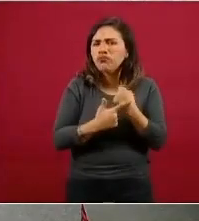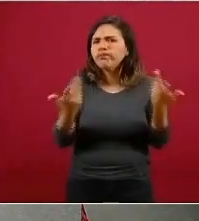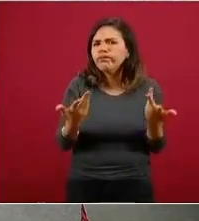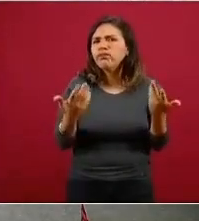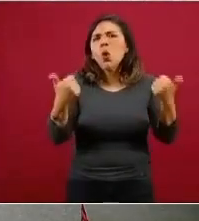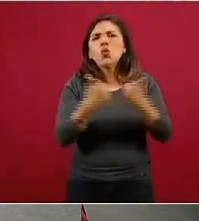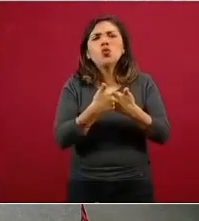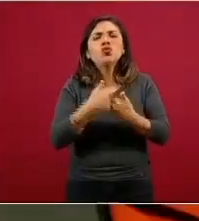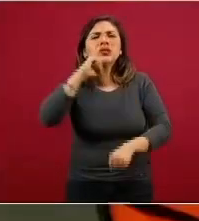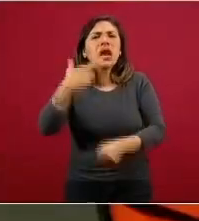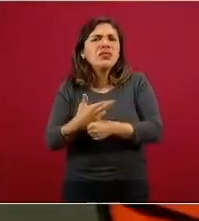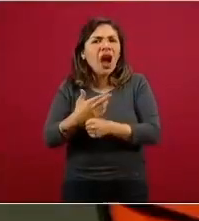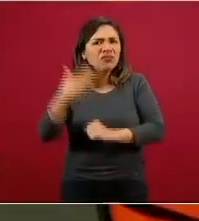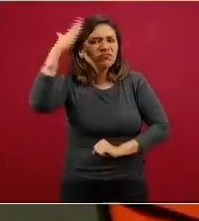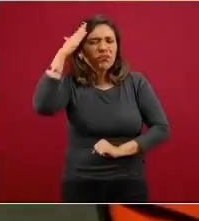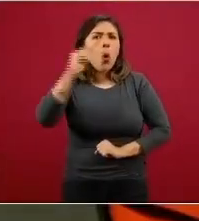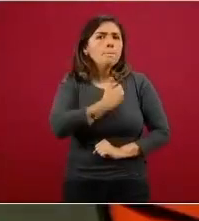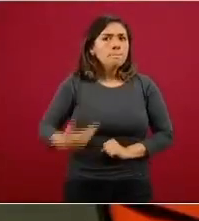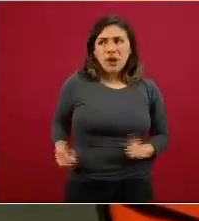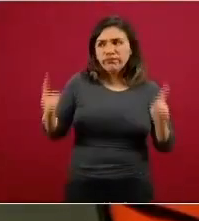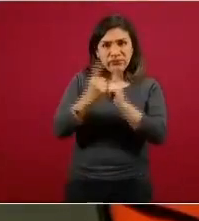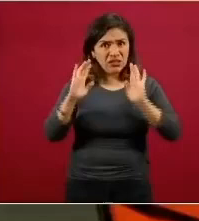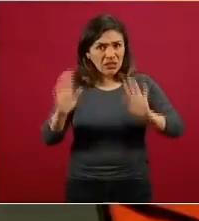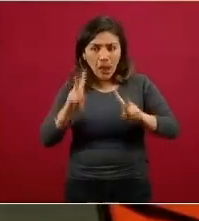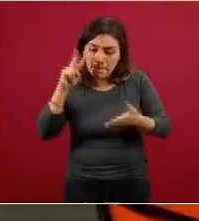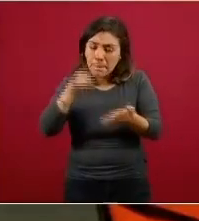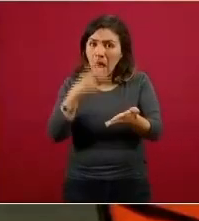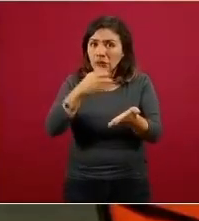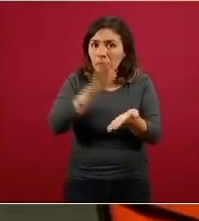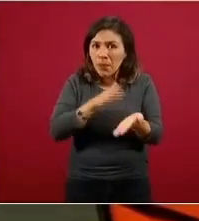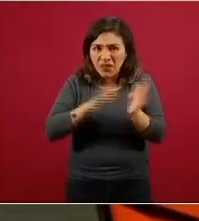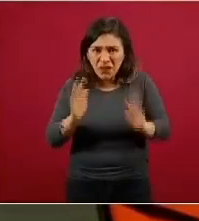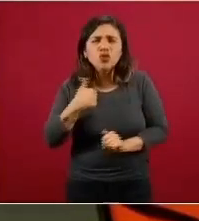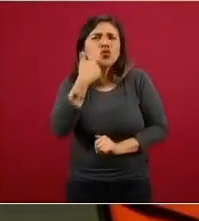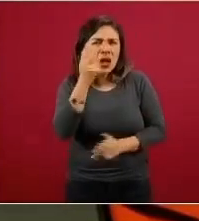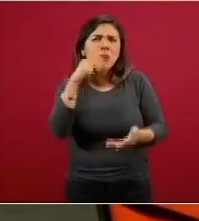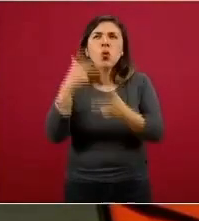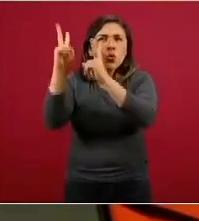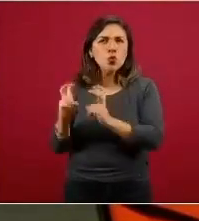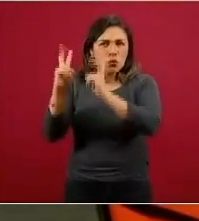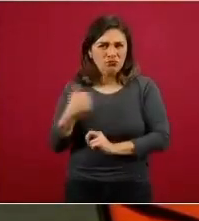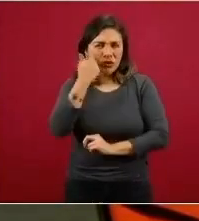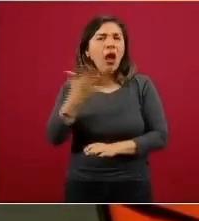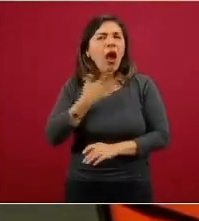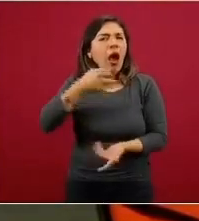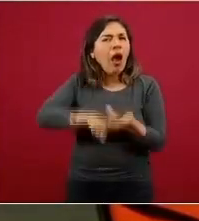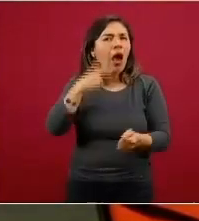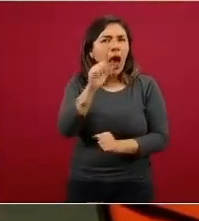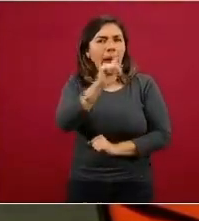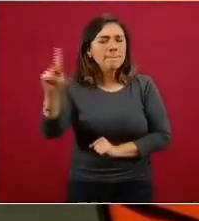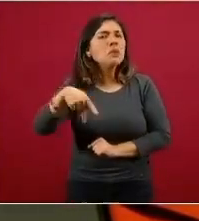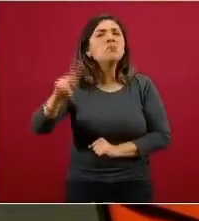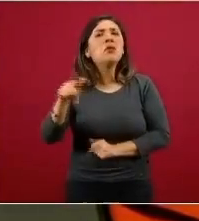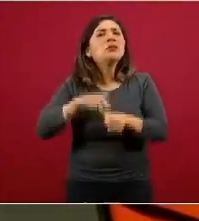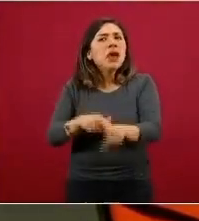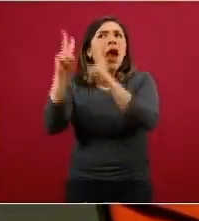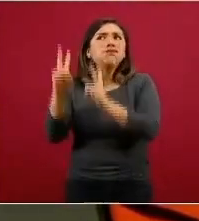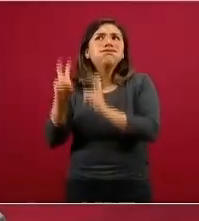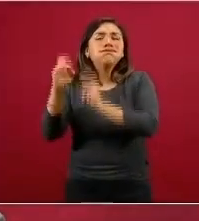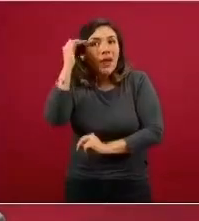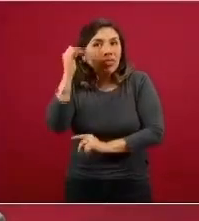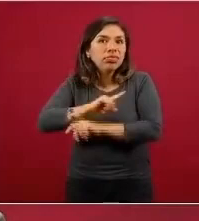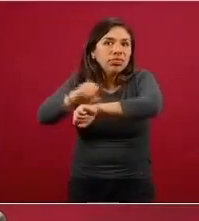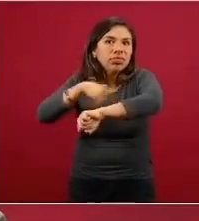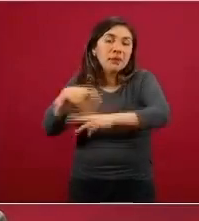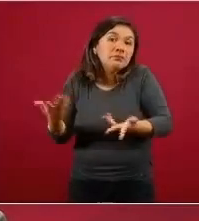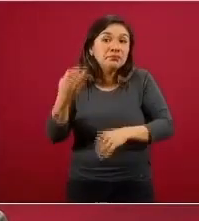con el secretario o incluso con el presidente, si ya pudo ver este documento. Yo quise descargarlo porque está en esta aplicación, pero se sigue descargando.